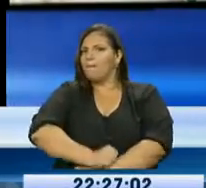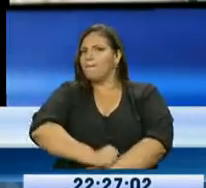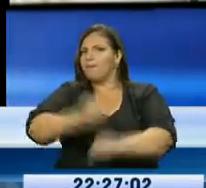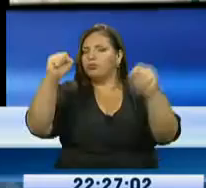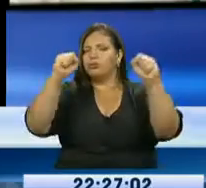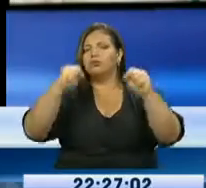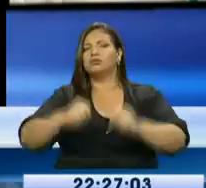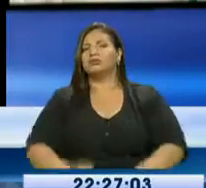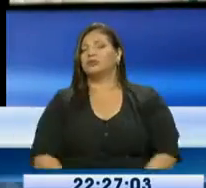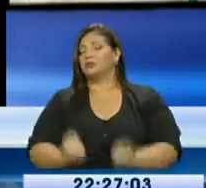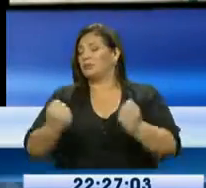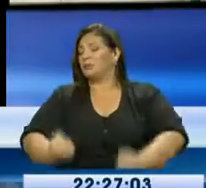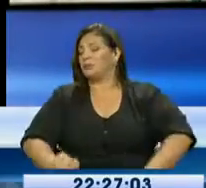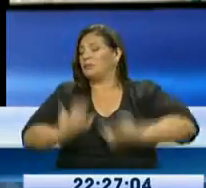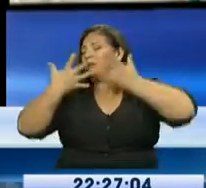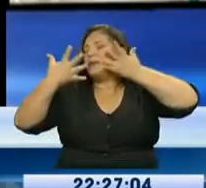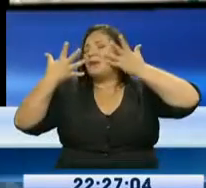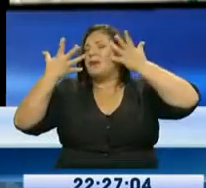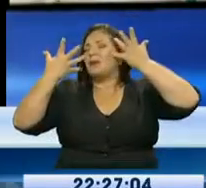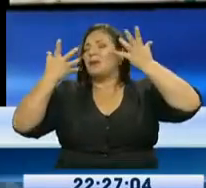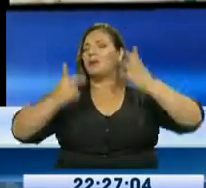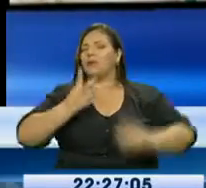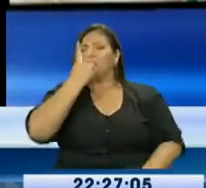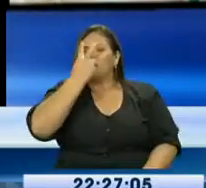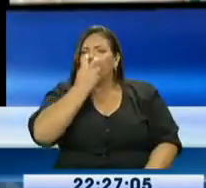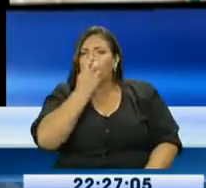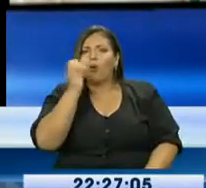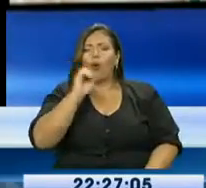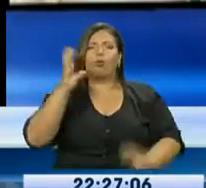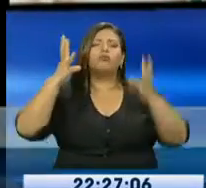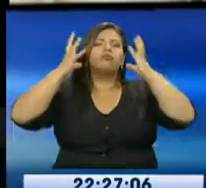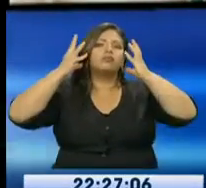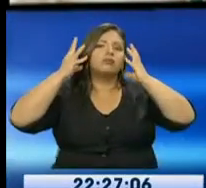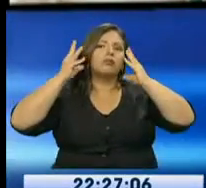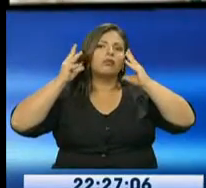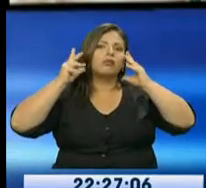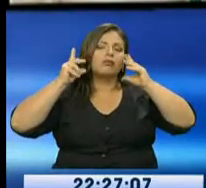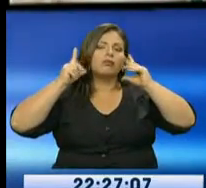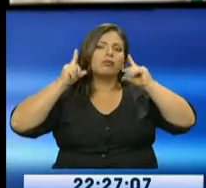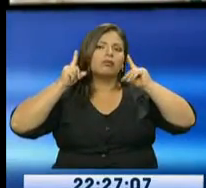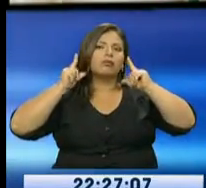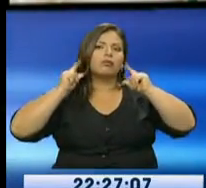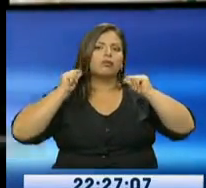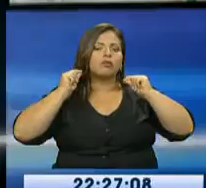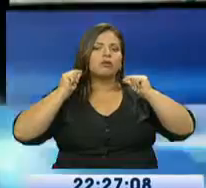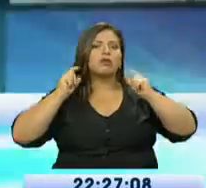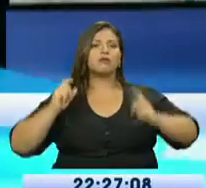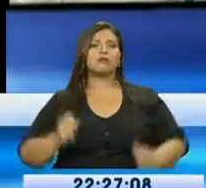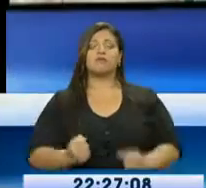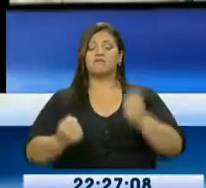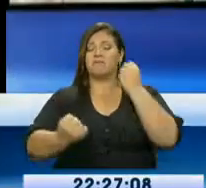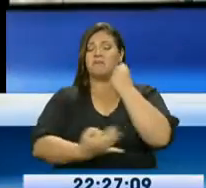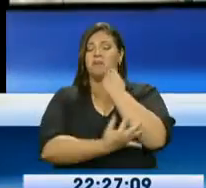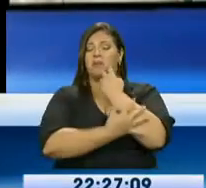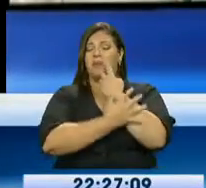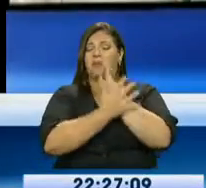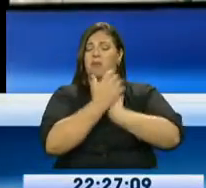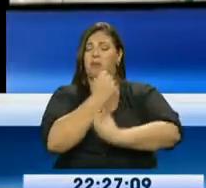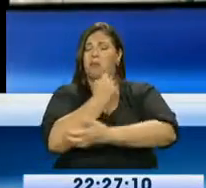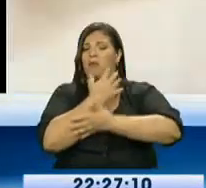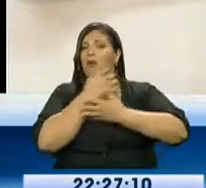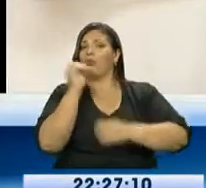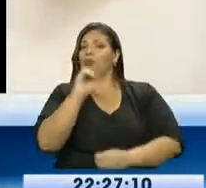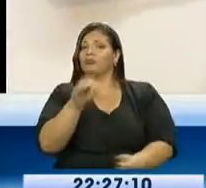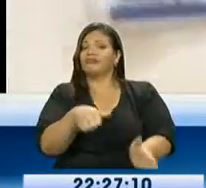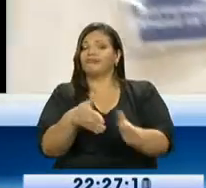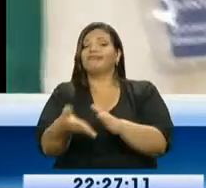amputaciones, ceguera, sordera, y por supuesto las quemaduras, y hay pacientes que han muerto luego de una explosión de